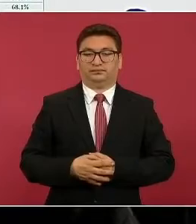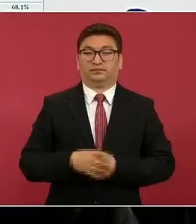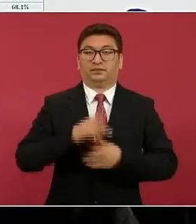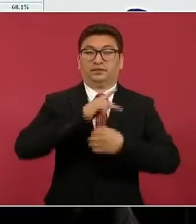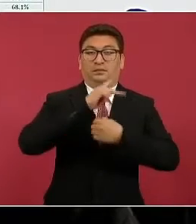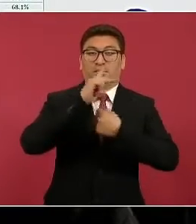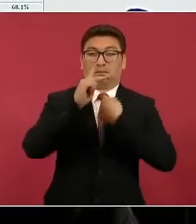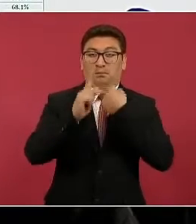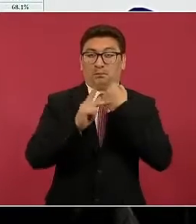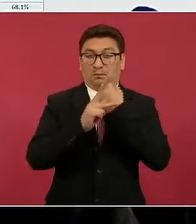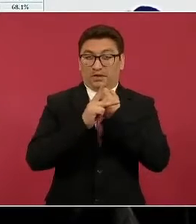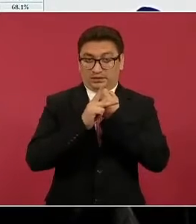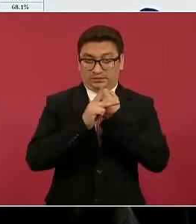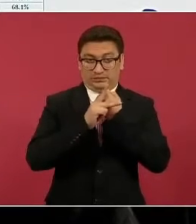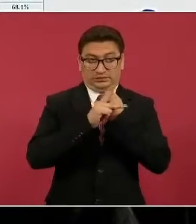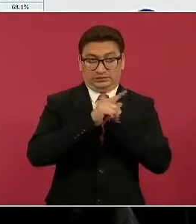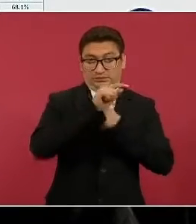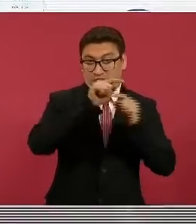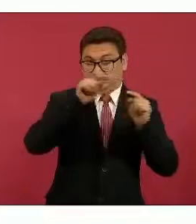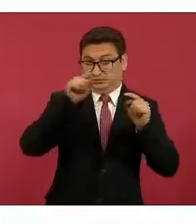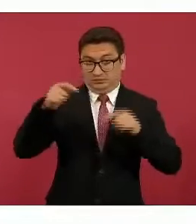Países con más vacunas en el mundo.